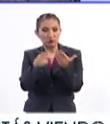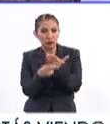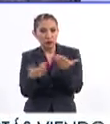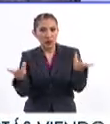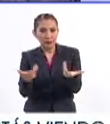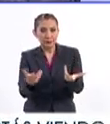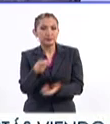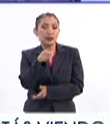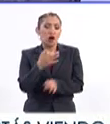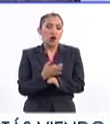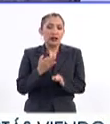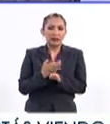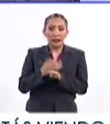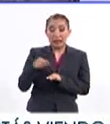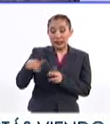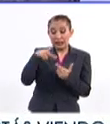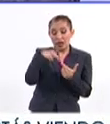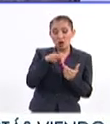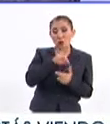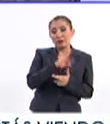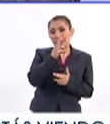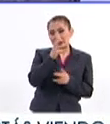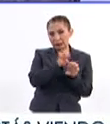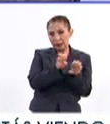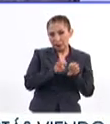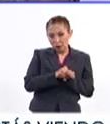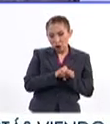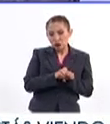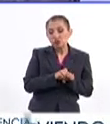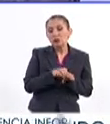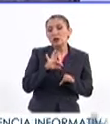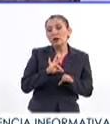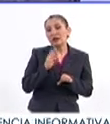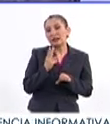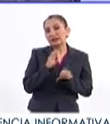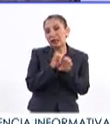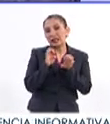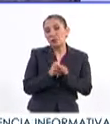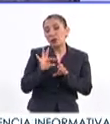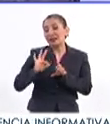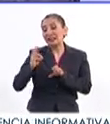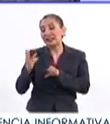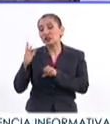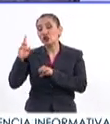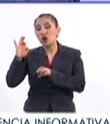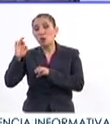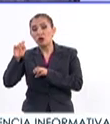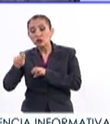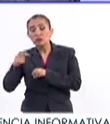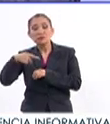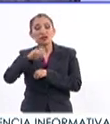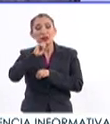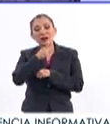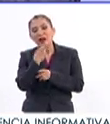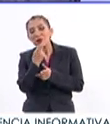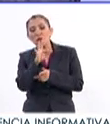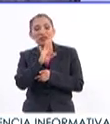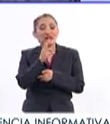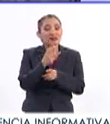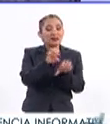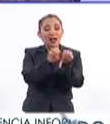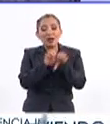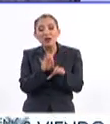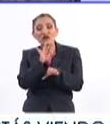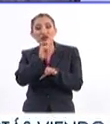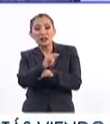proyectos. Entonces, ahorita en el regional tenemos a 43 equipos, pero tenemos a 43 equipos con 43 robots, pero también estamos hablando de 43